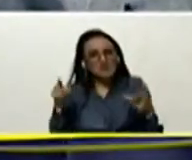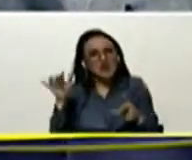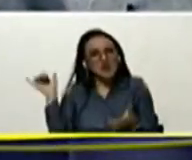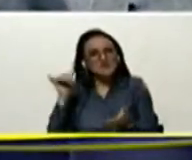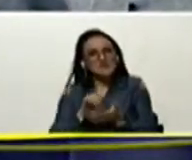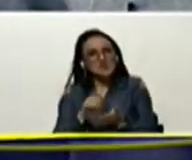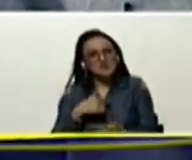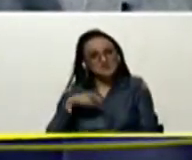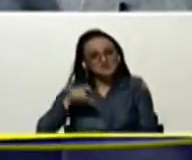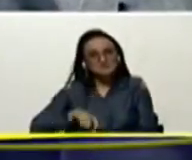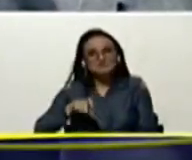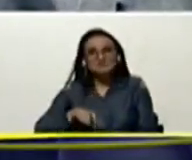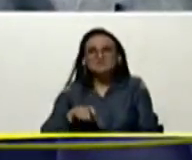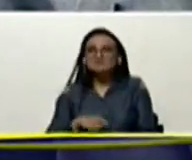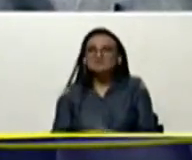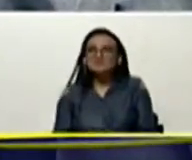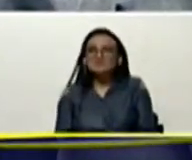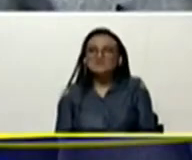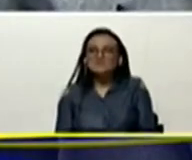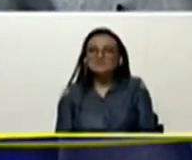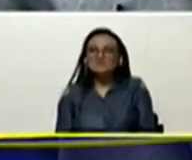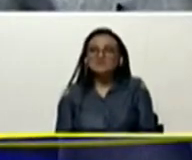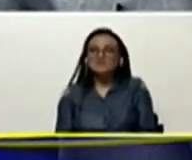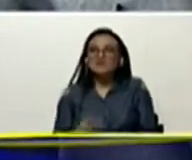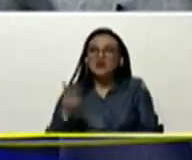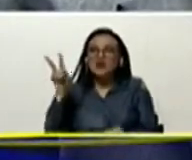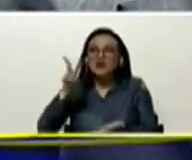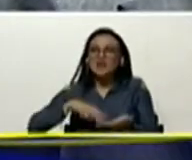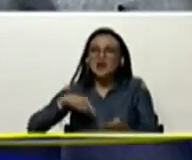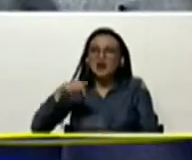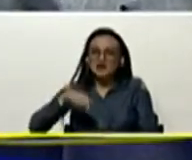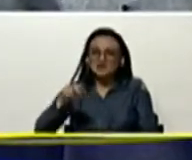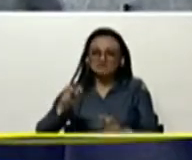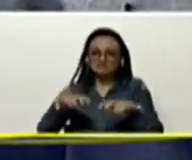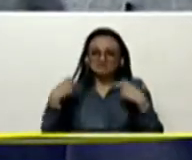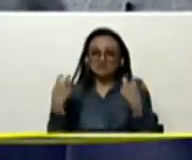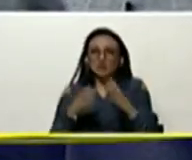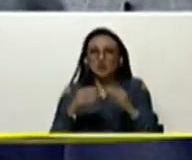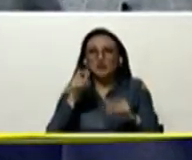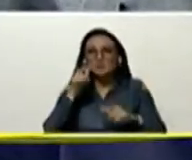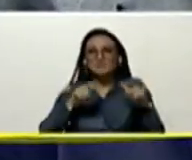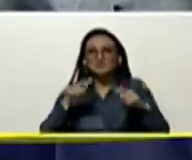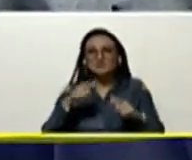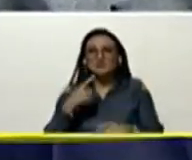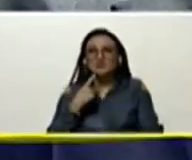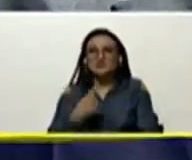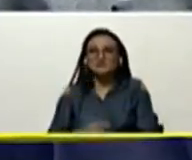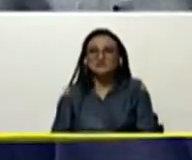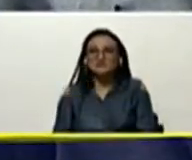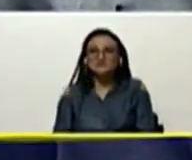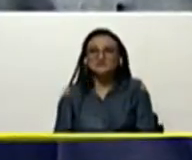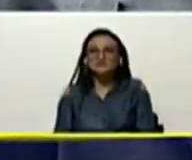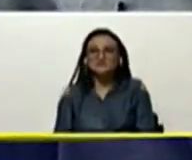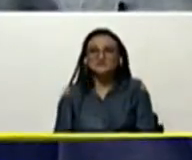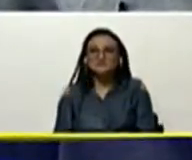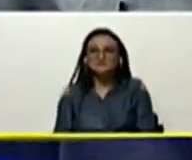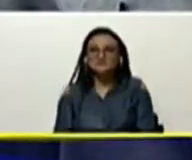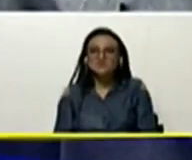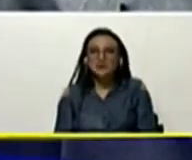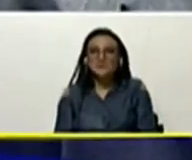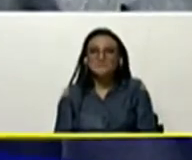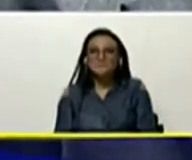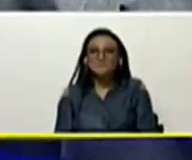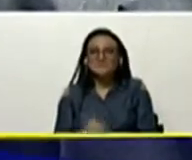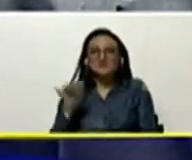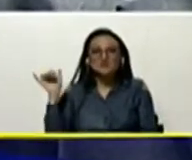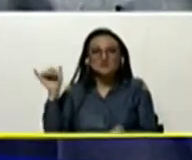la necesidad de leerla aquí a la audiencia, ¿no? Y dice, usted comenta, en